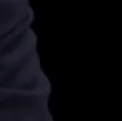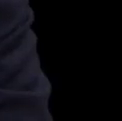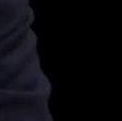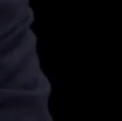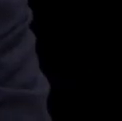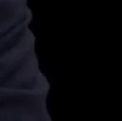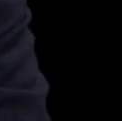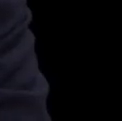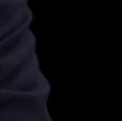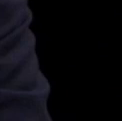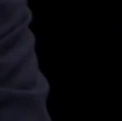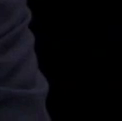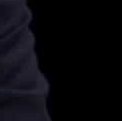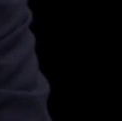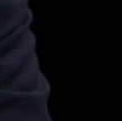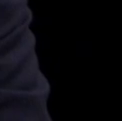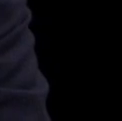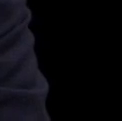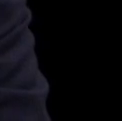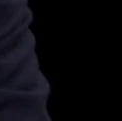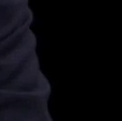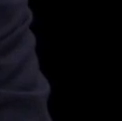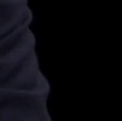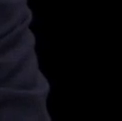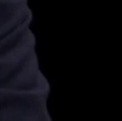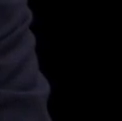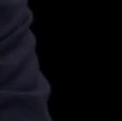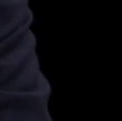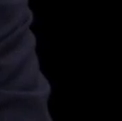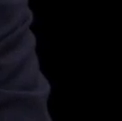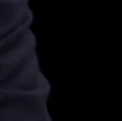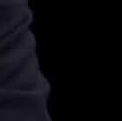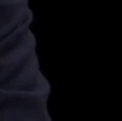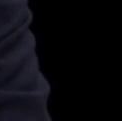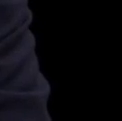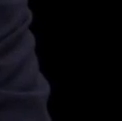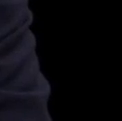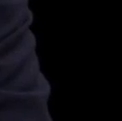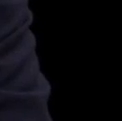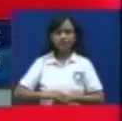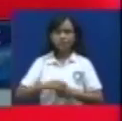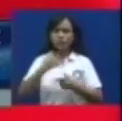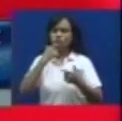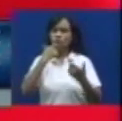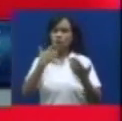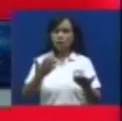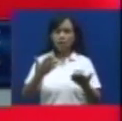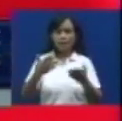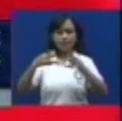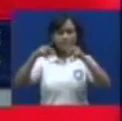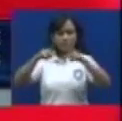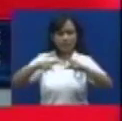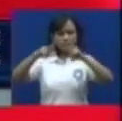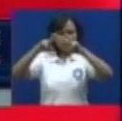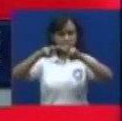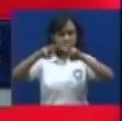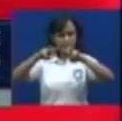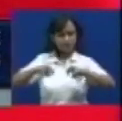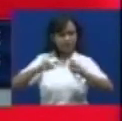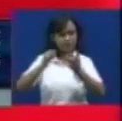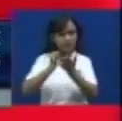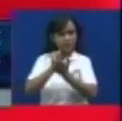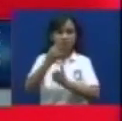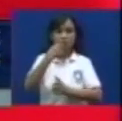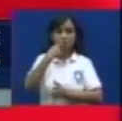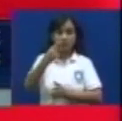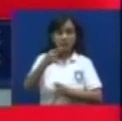y absolutamente todas las personas que trabajan en movimiento. Los analistas, lógicamente,